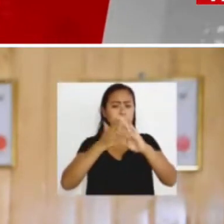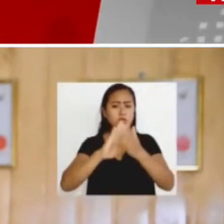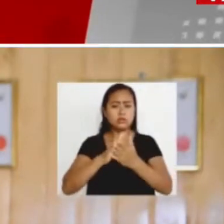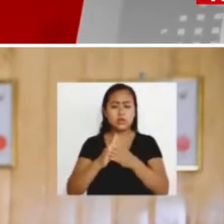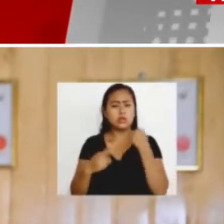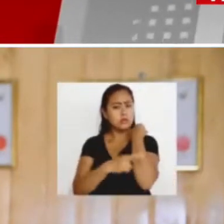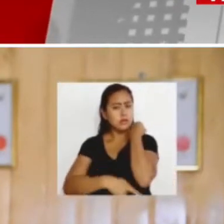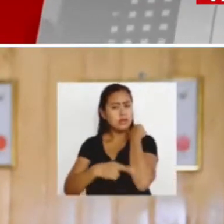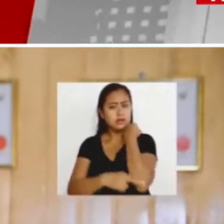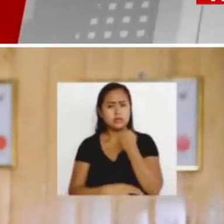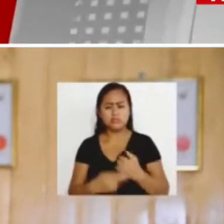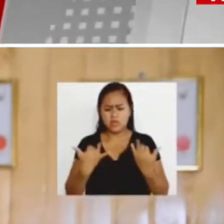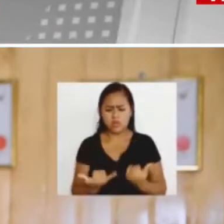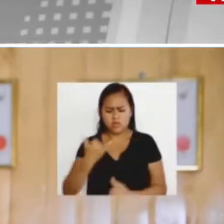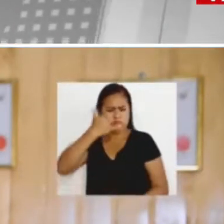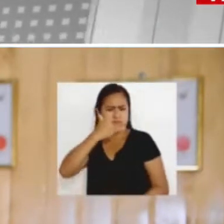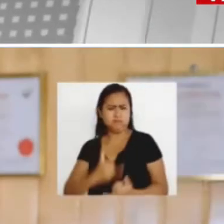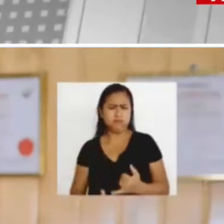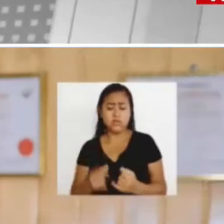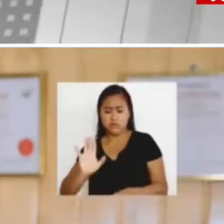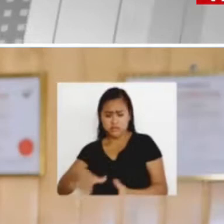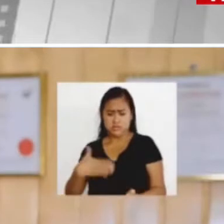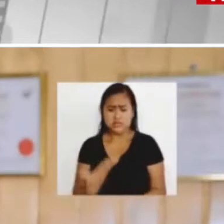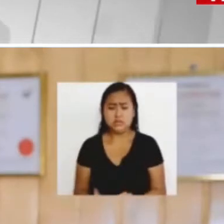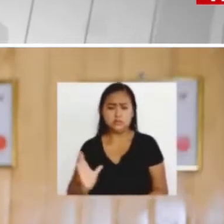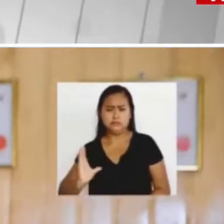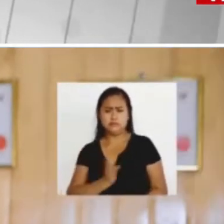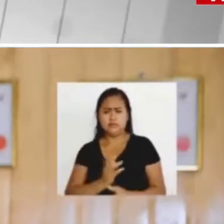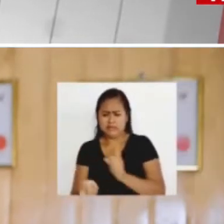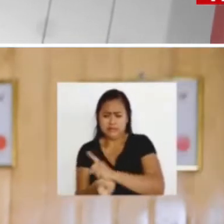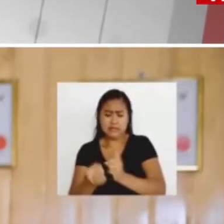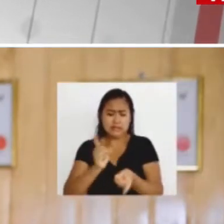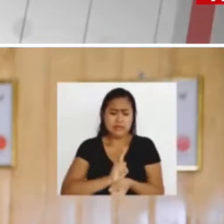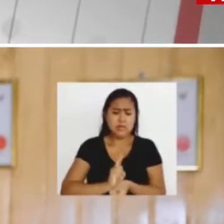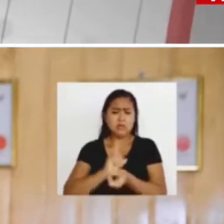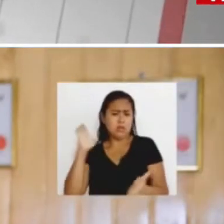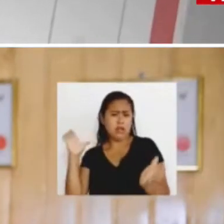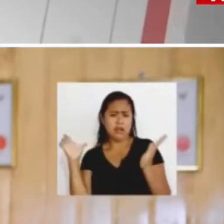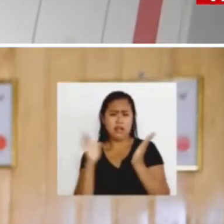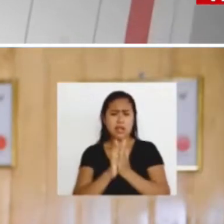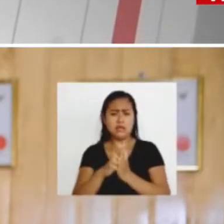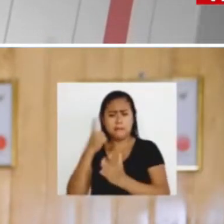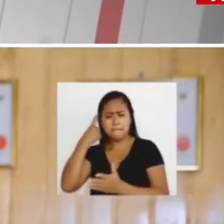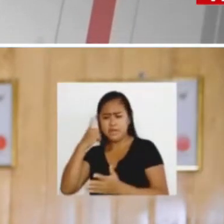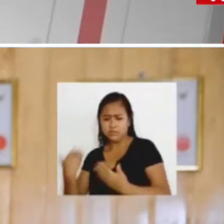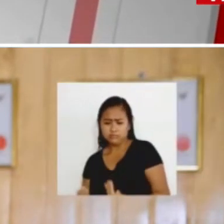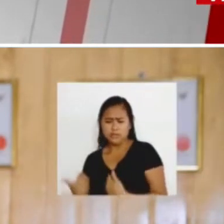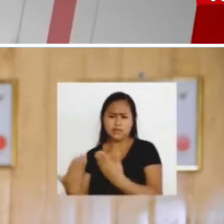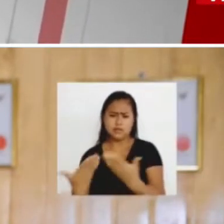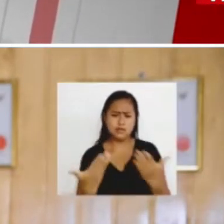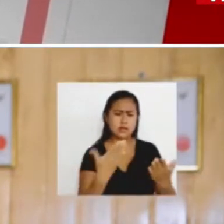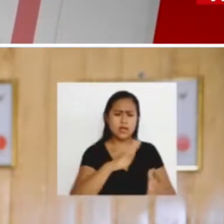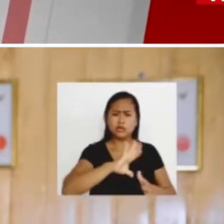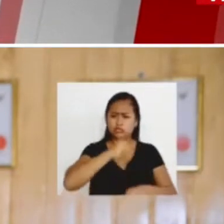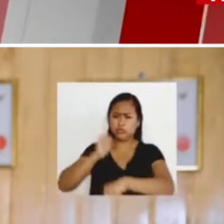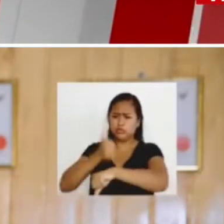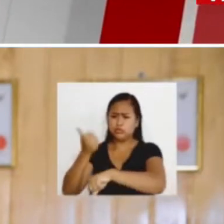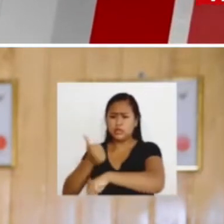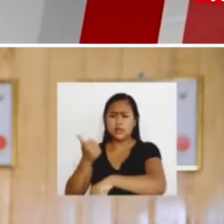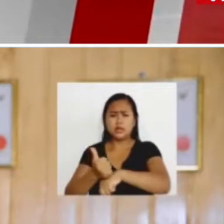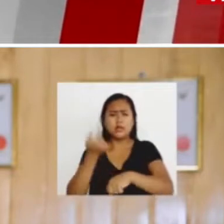agua potable en la región Loreto, porque no es posible, Hugo, de que viviendo rodeado de libros, de ríos,